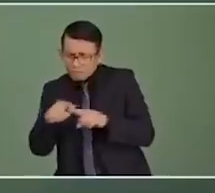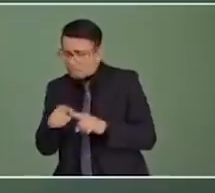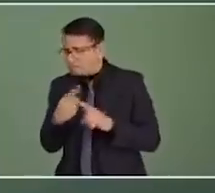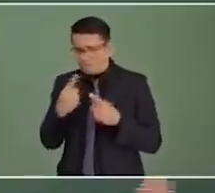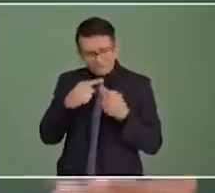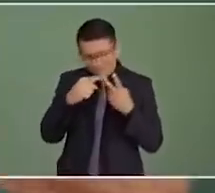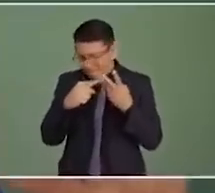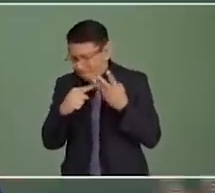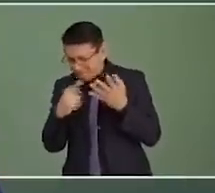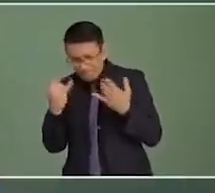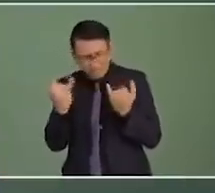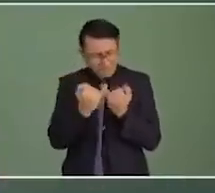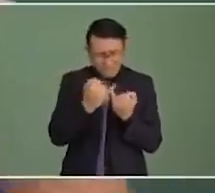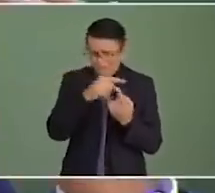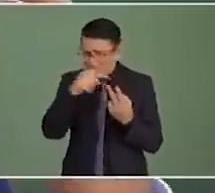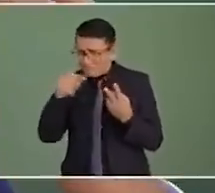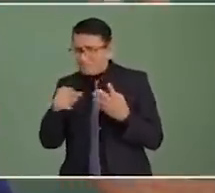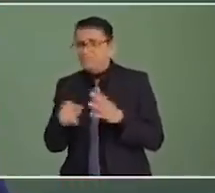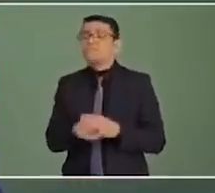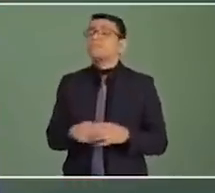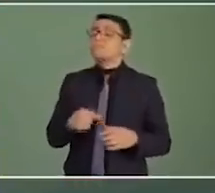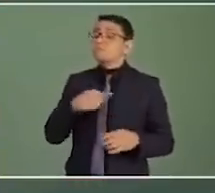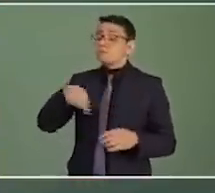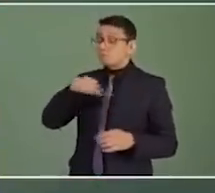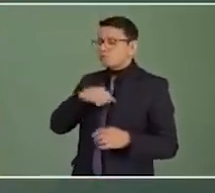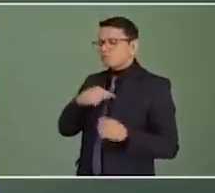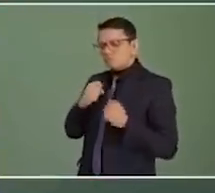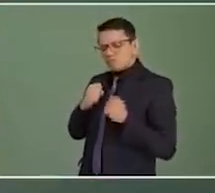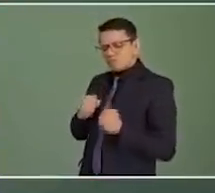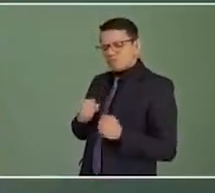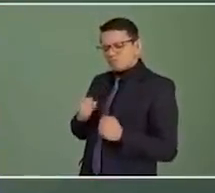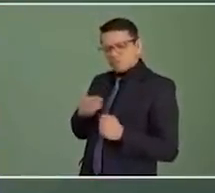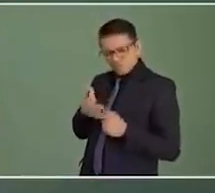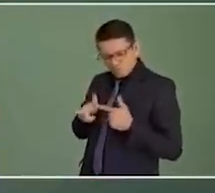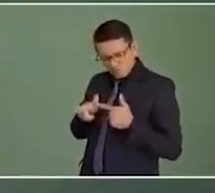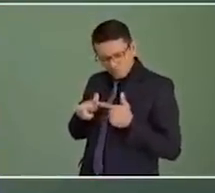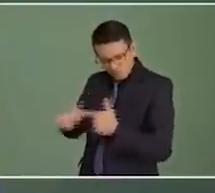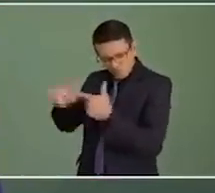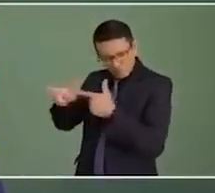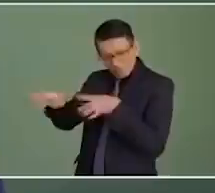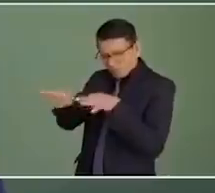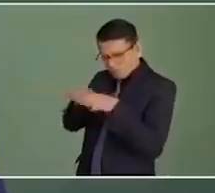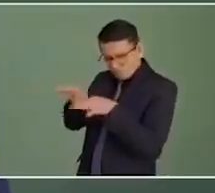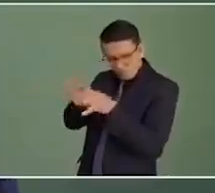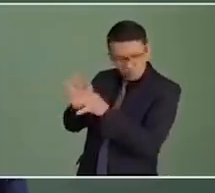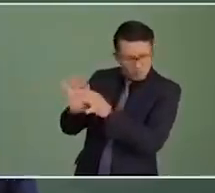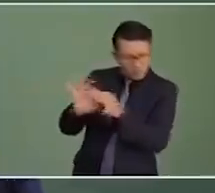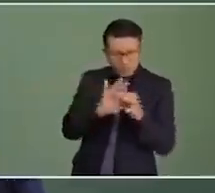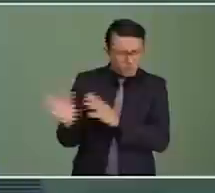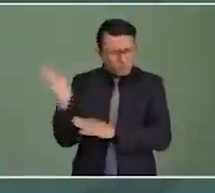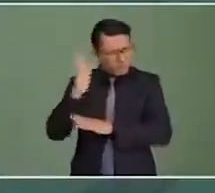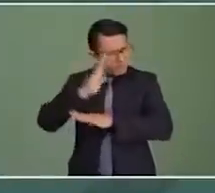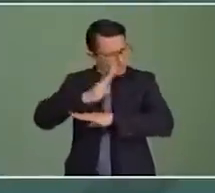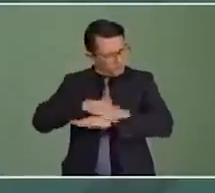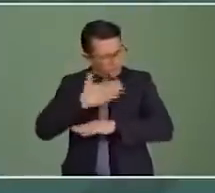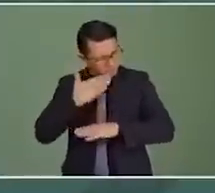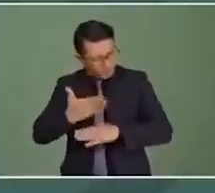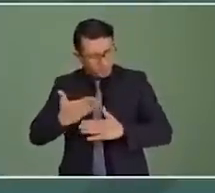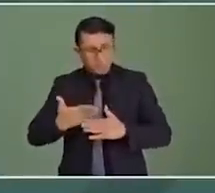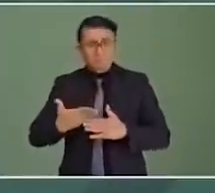la mañana y estamos seguros que si seguimos trabajando todos todos los días y